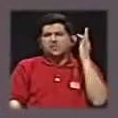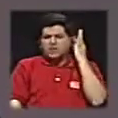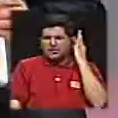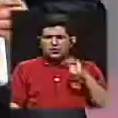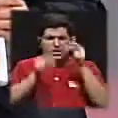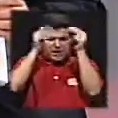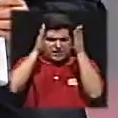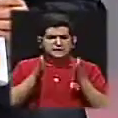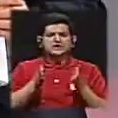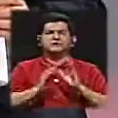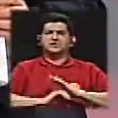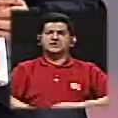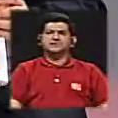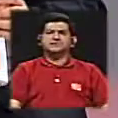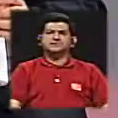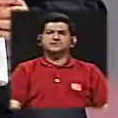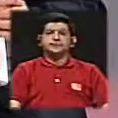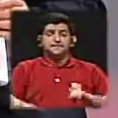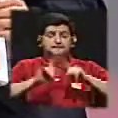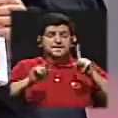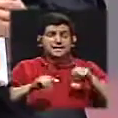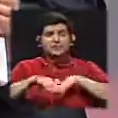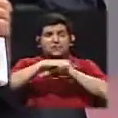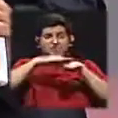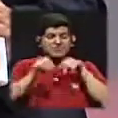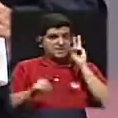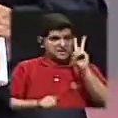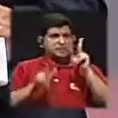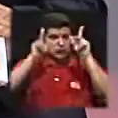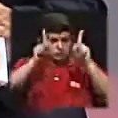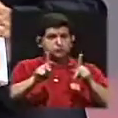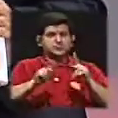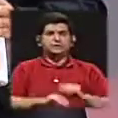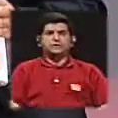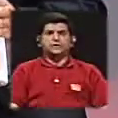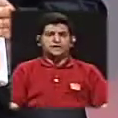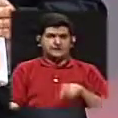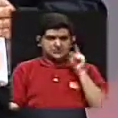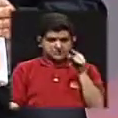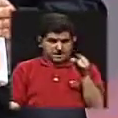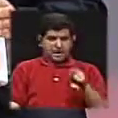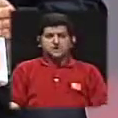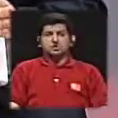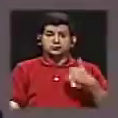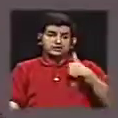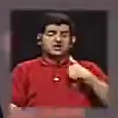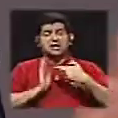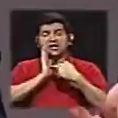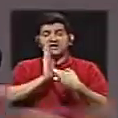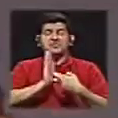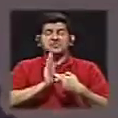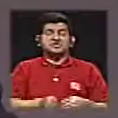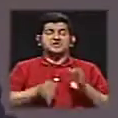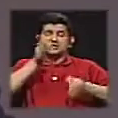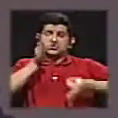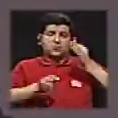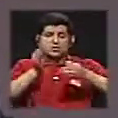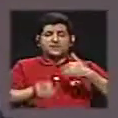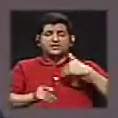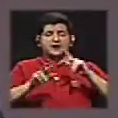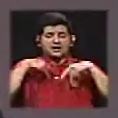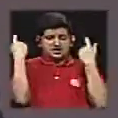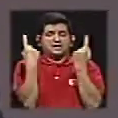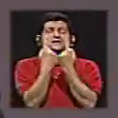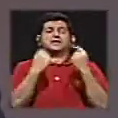tesorera. Pero fundamentalmente ellos dos son los que se quedan con la representación jurídica del partido.